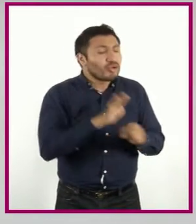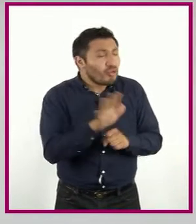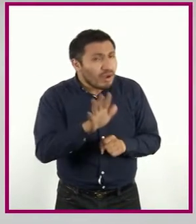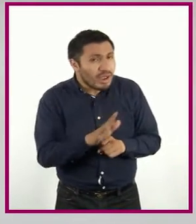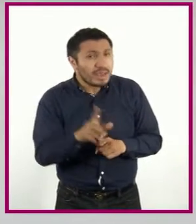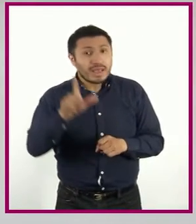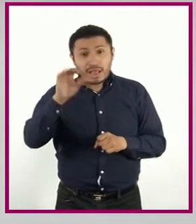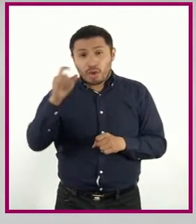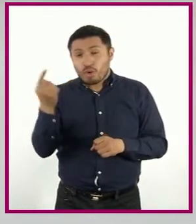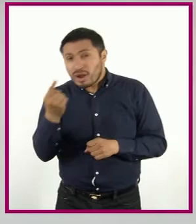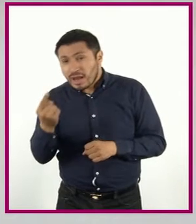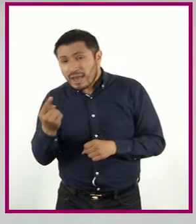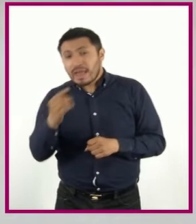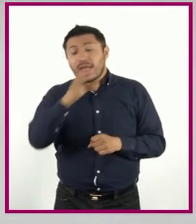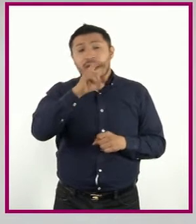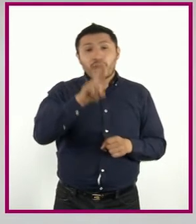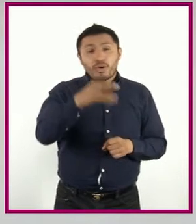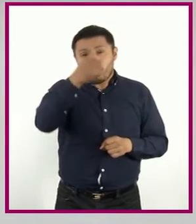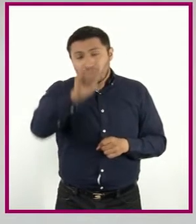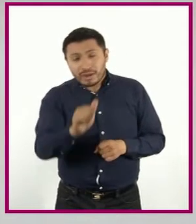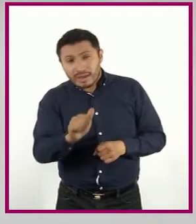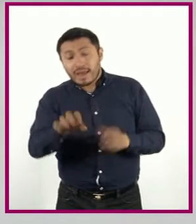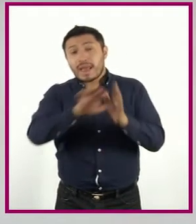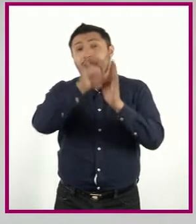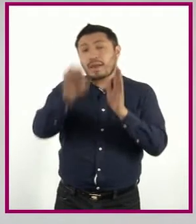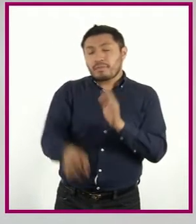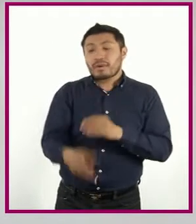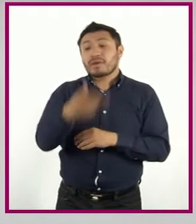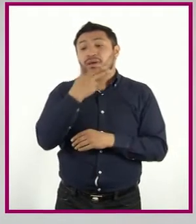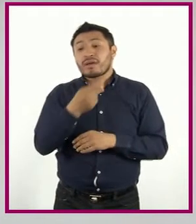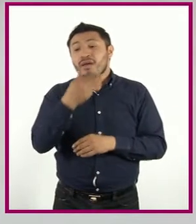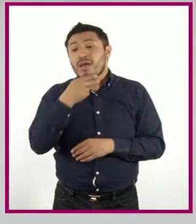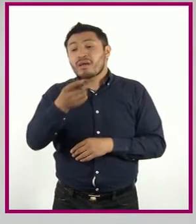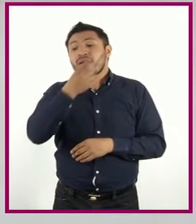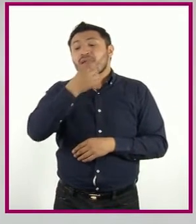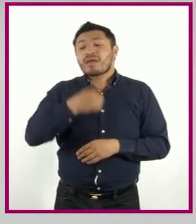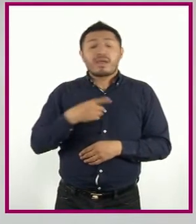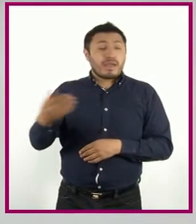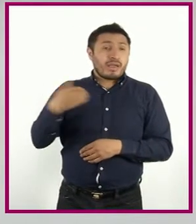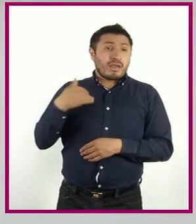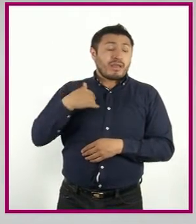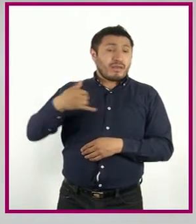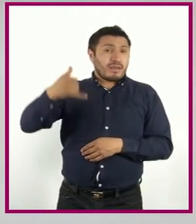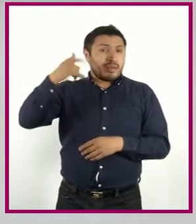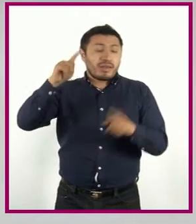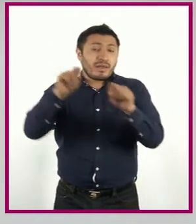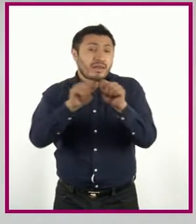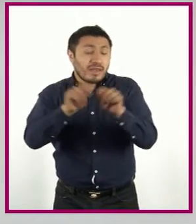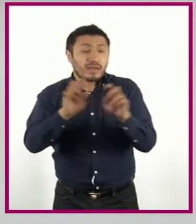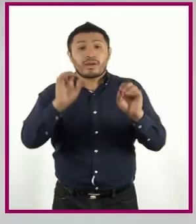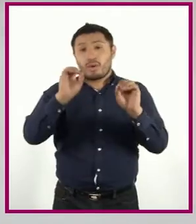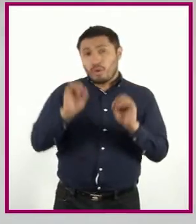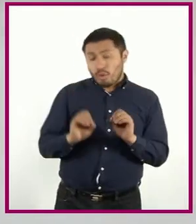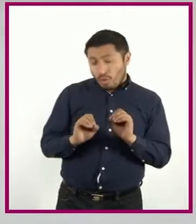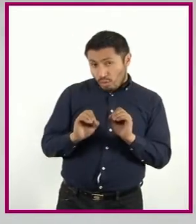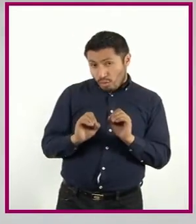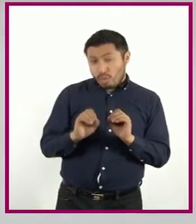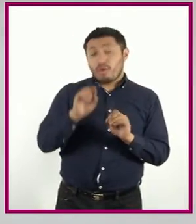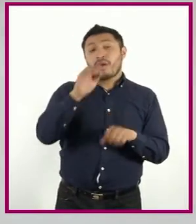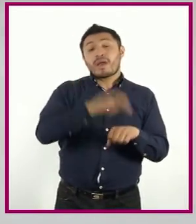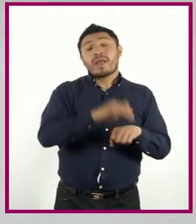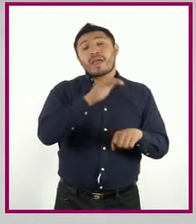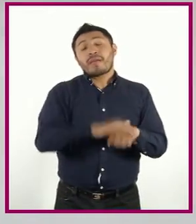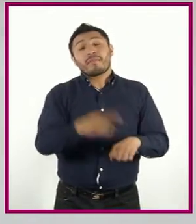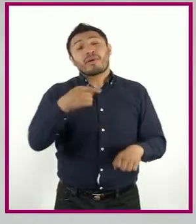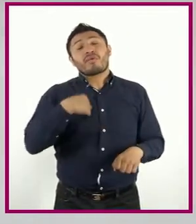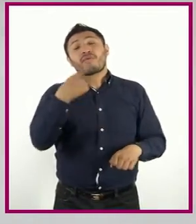que, cuya. Por ejemplo, el hombre que me habló era mi tío, o el amigo del que te hablé